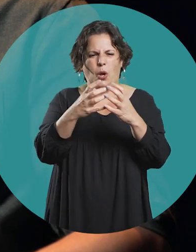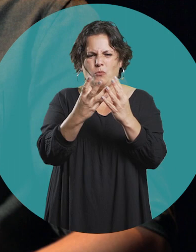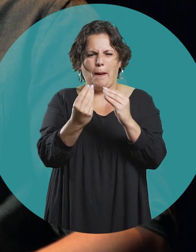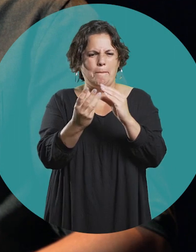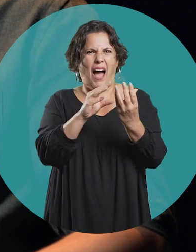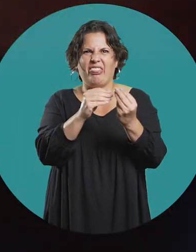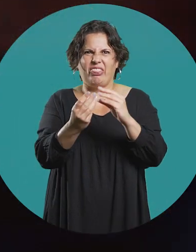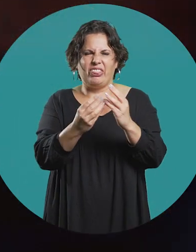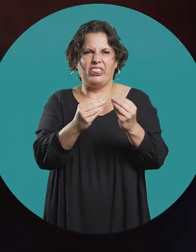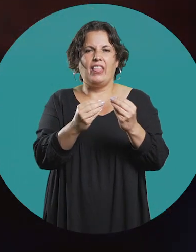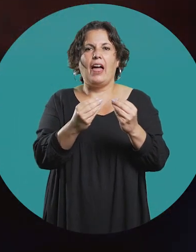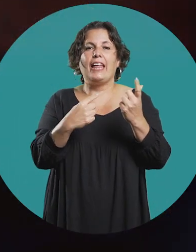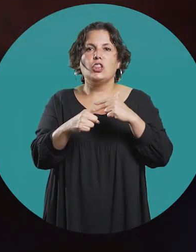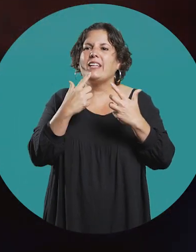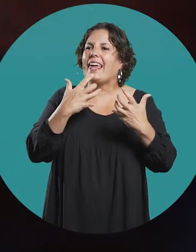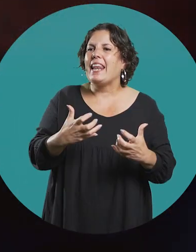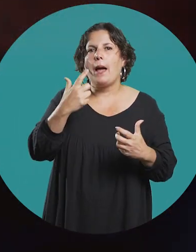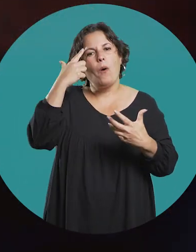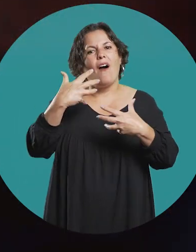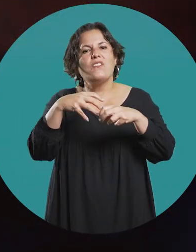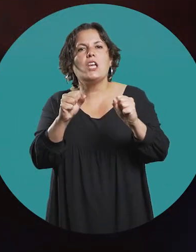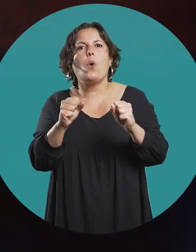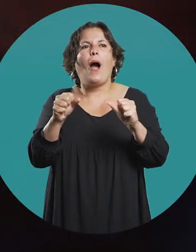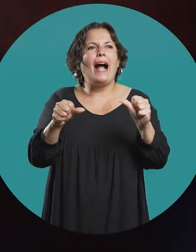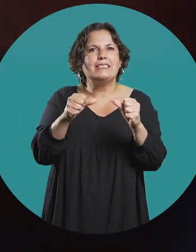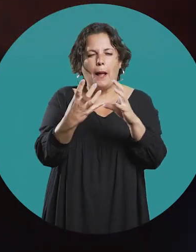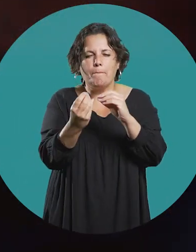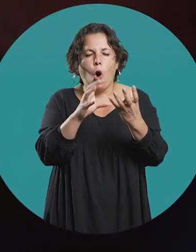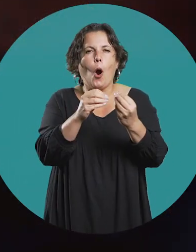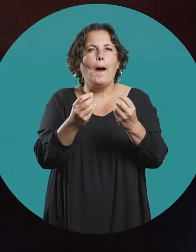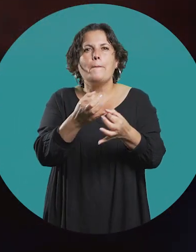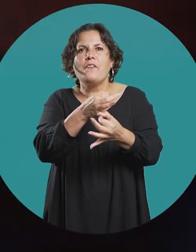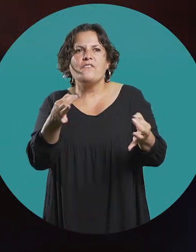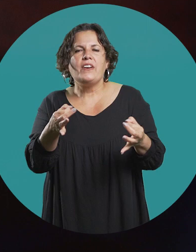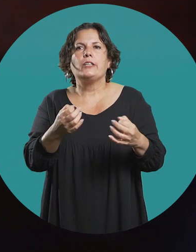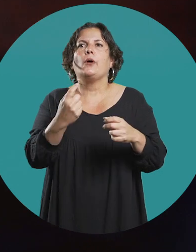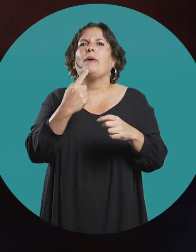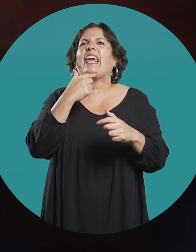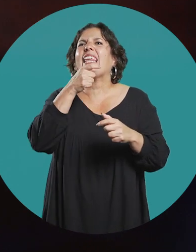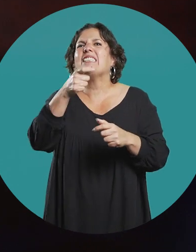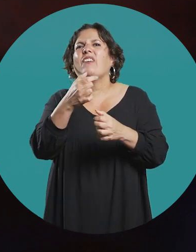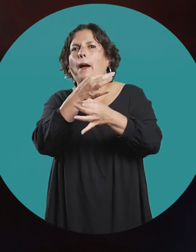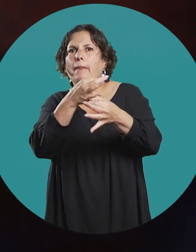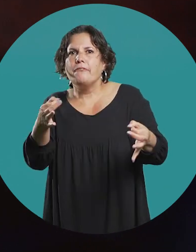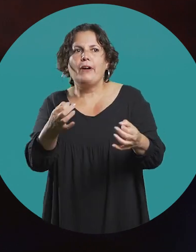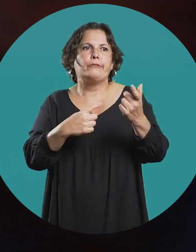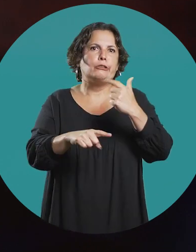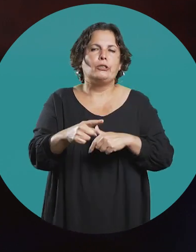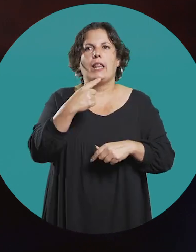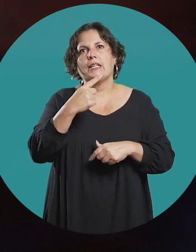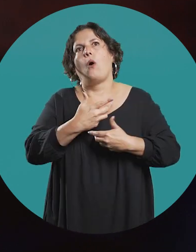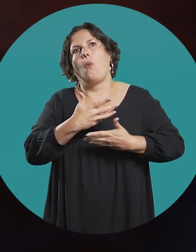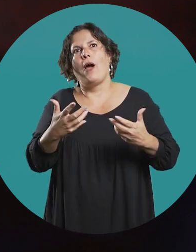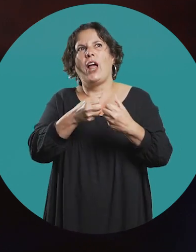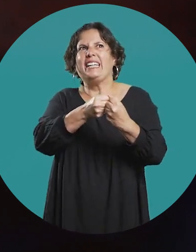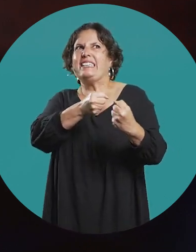pasta. Pero entonces queríamos averiguar cómo hacer el moco perfecto, entonces teníamos que definir qué era perfecto, y entonces había que definir que, por ejemplo, se